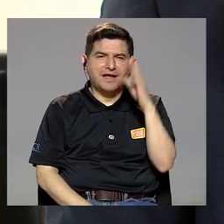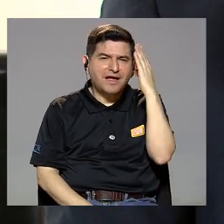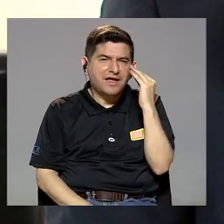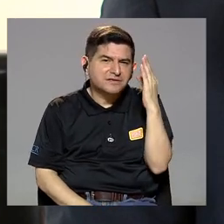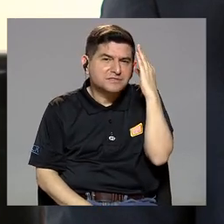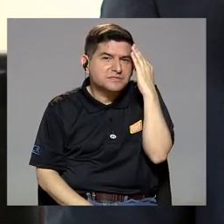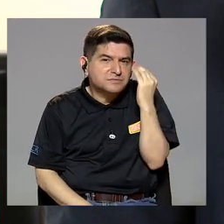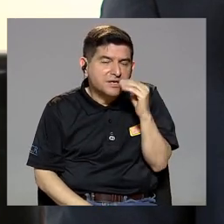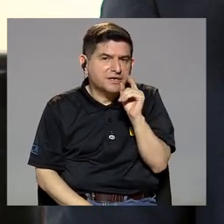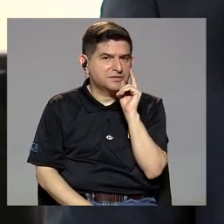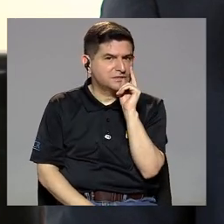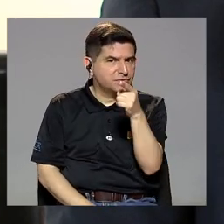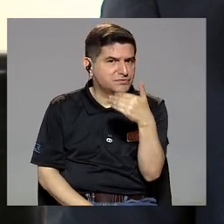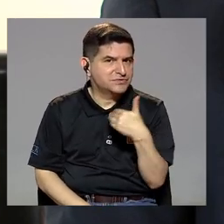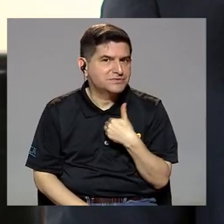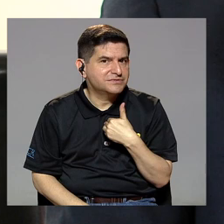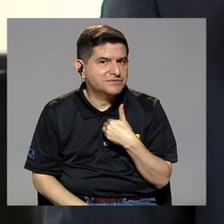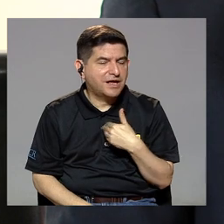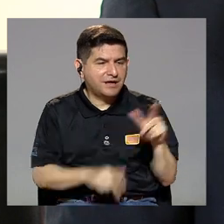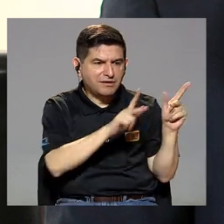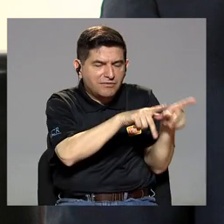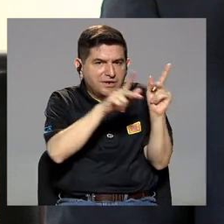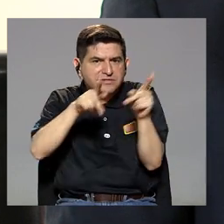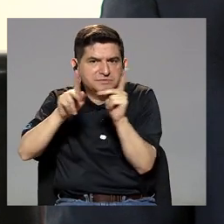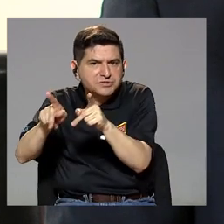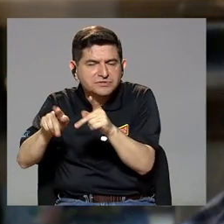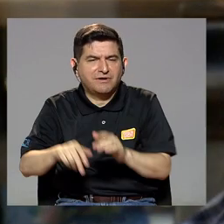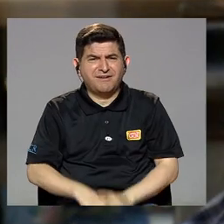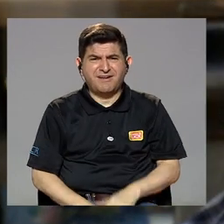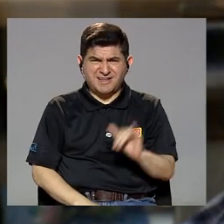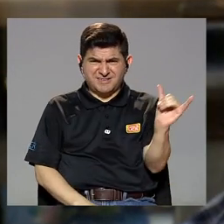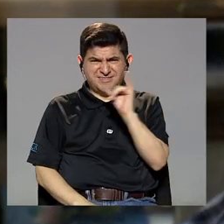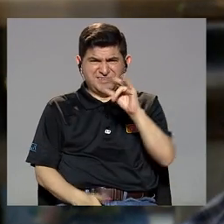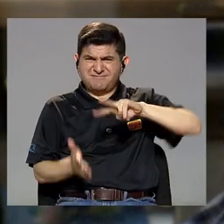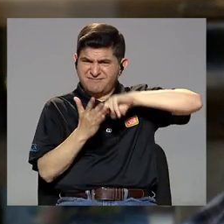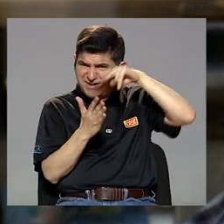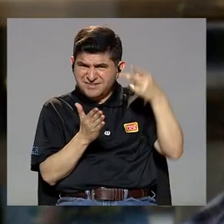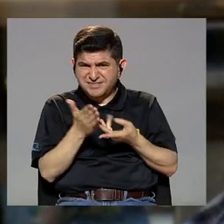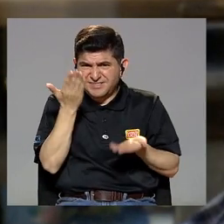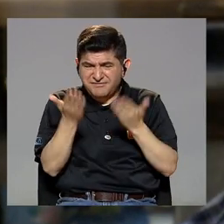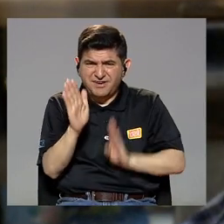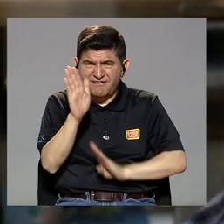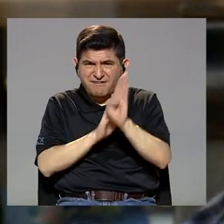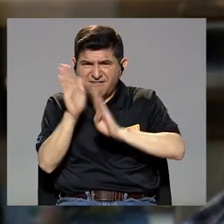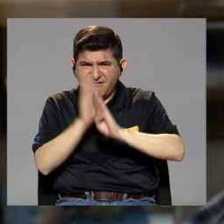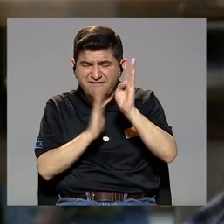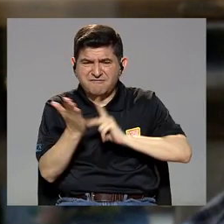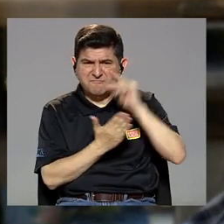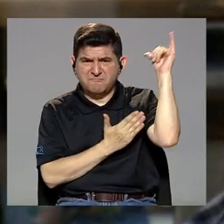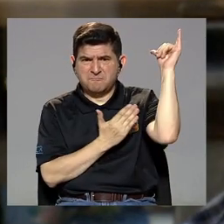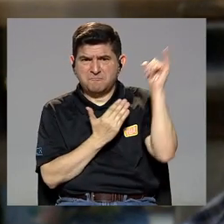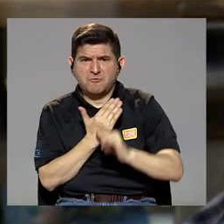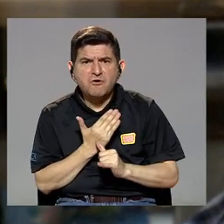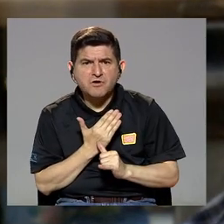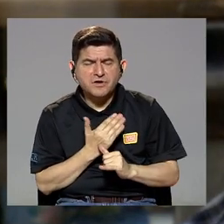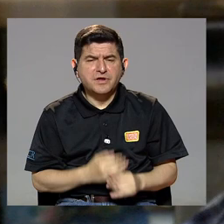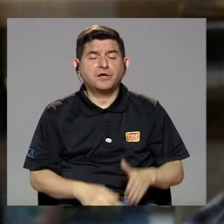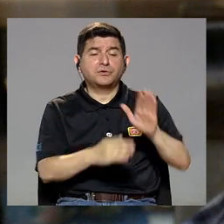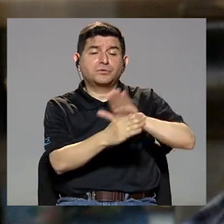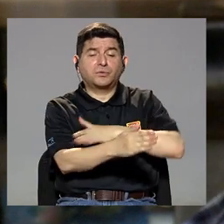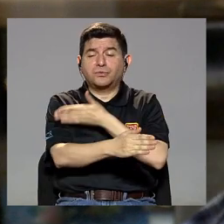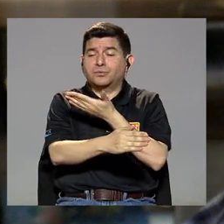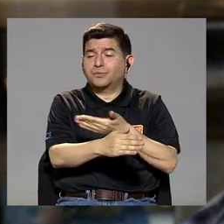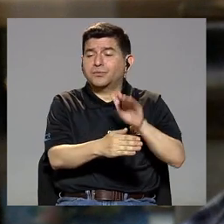suya con la gente también le significó desarrollar todo un proyecto de música